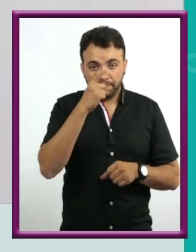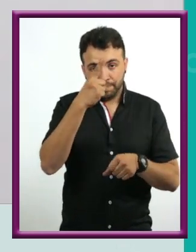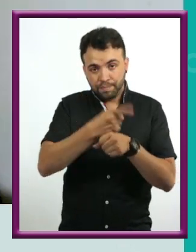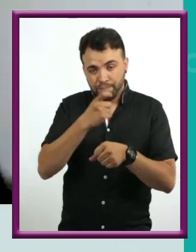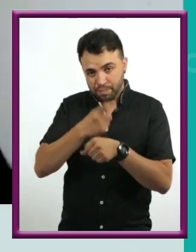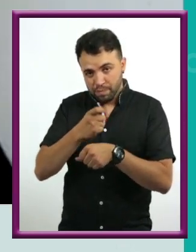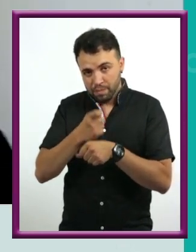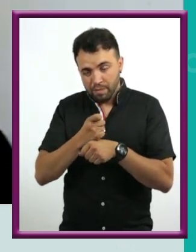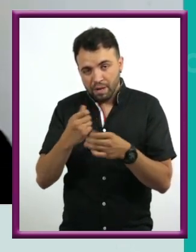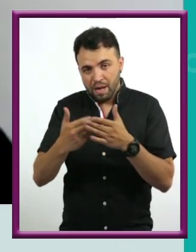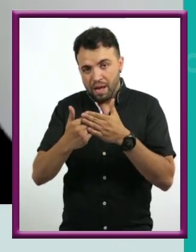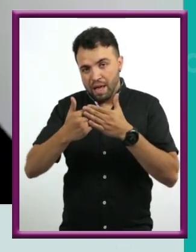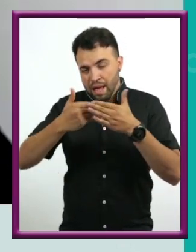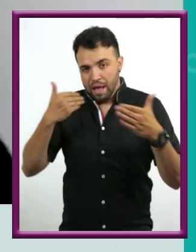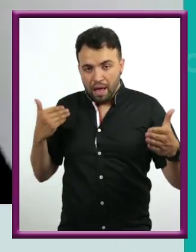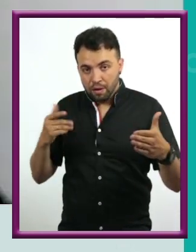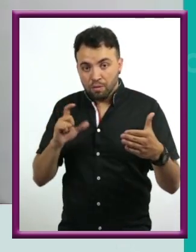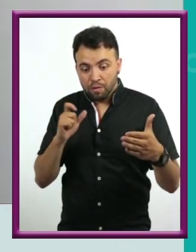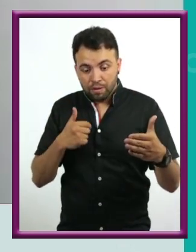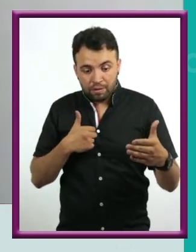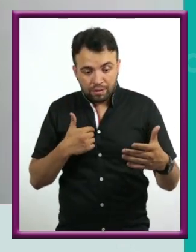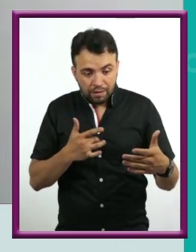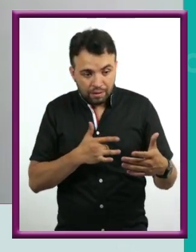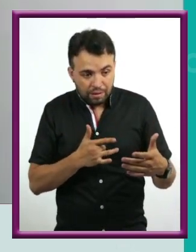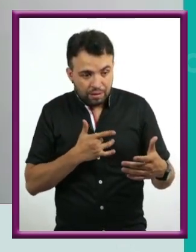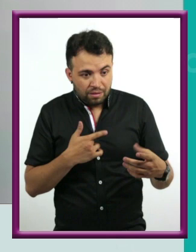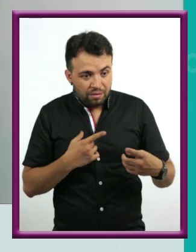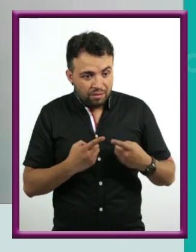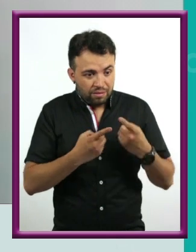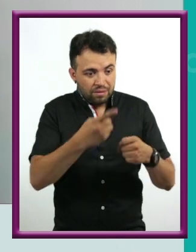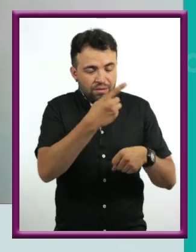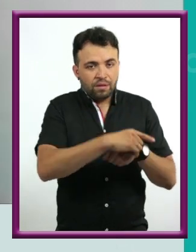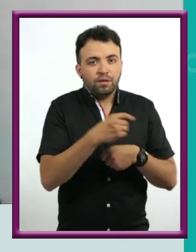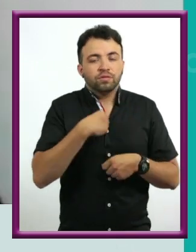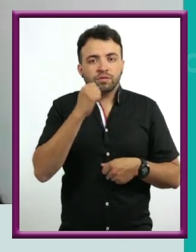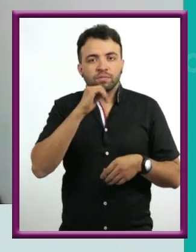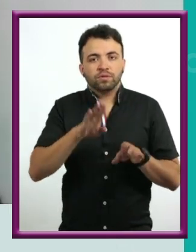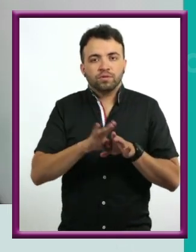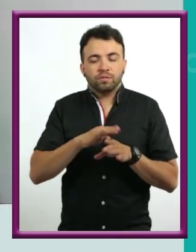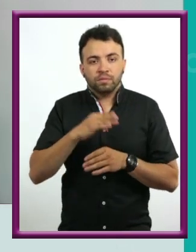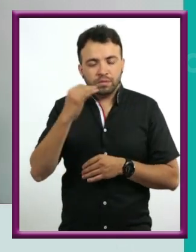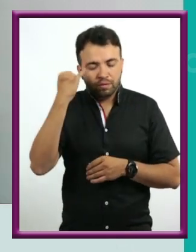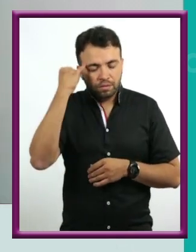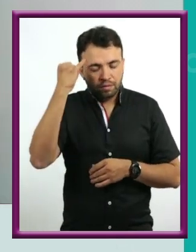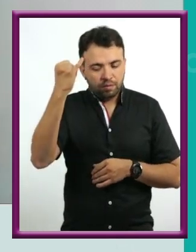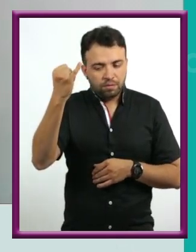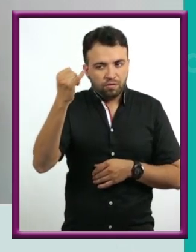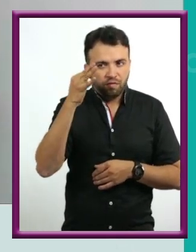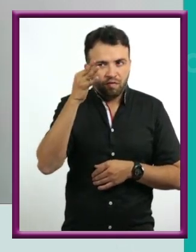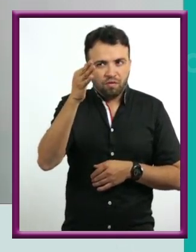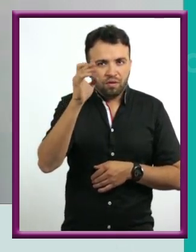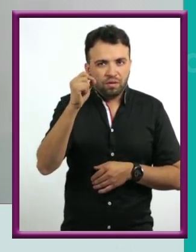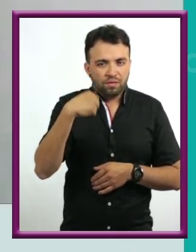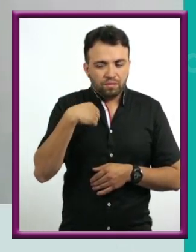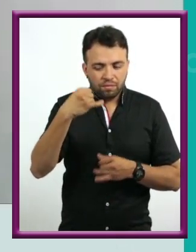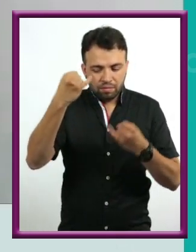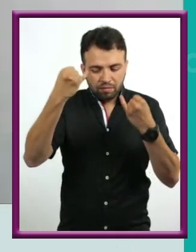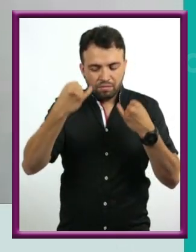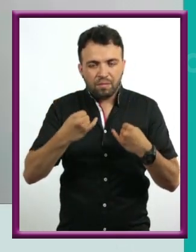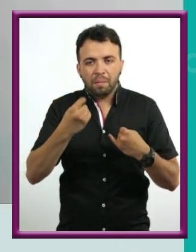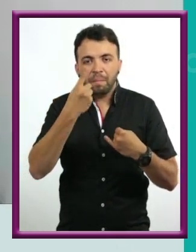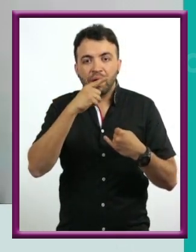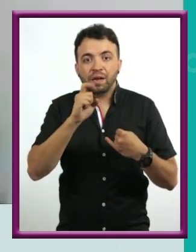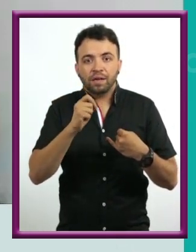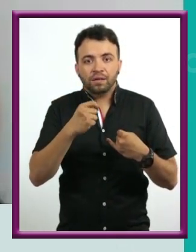eso. Primero que nada, antes de que pasen este tipo de situaciones, pues trato de analizar mis acciones para no dañar o